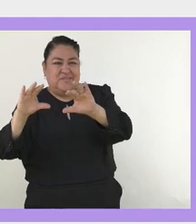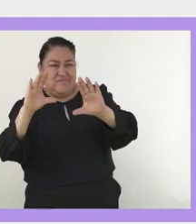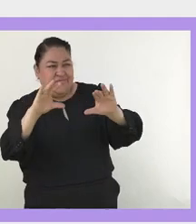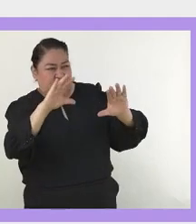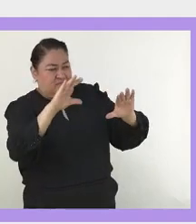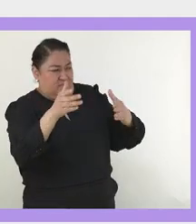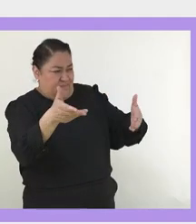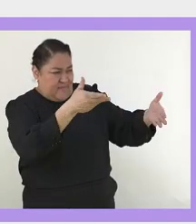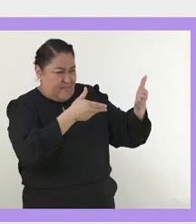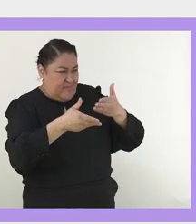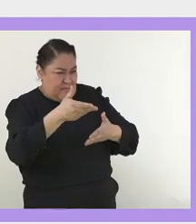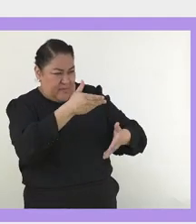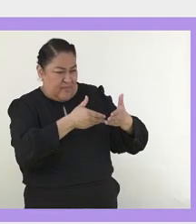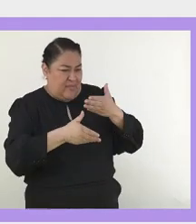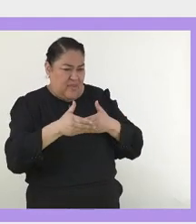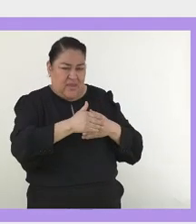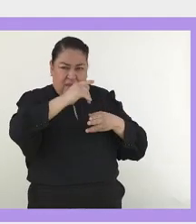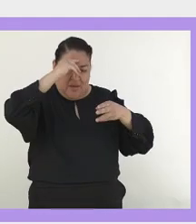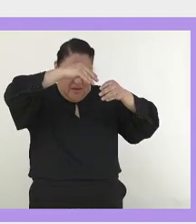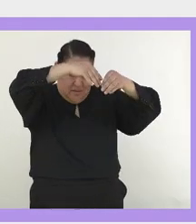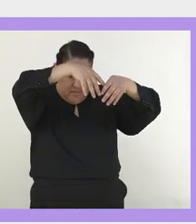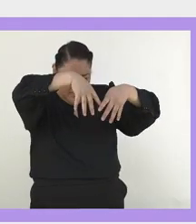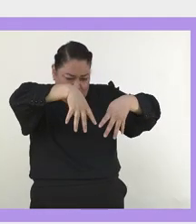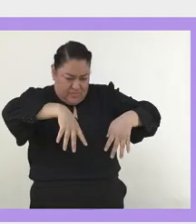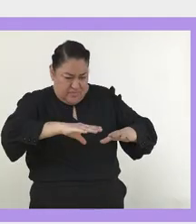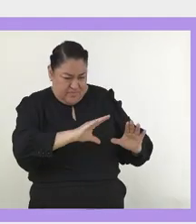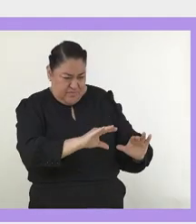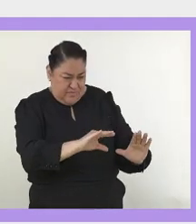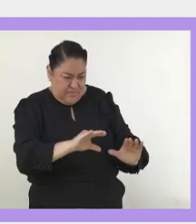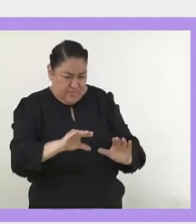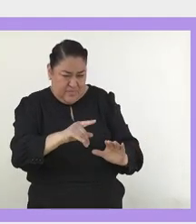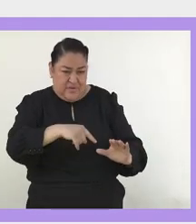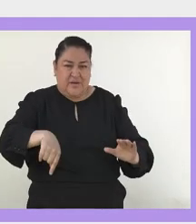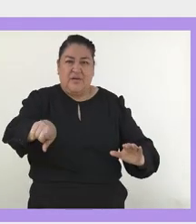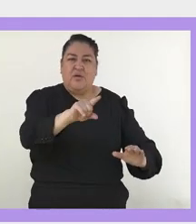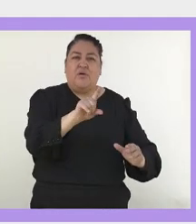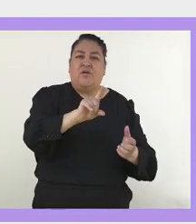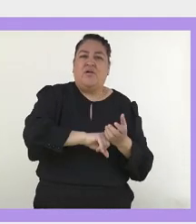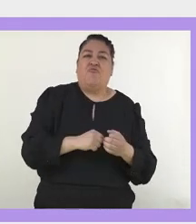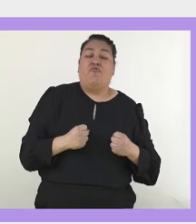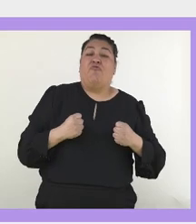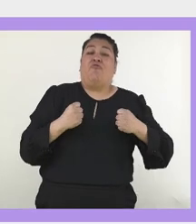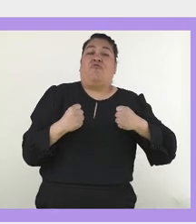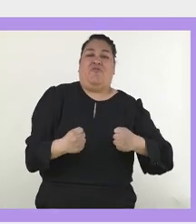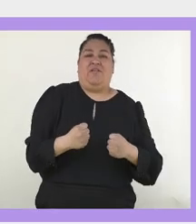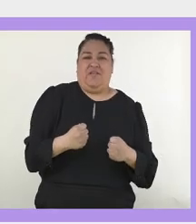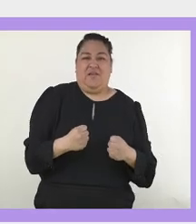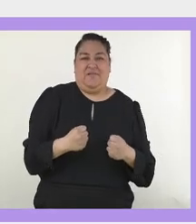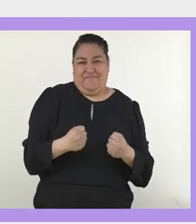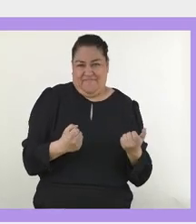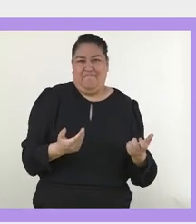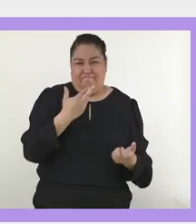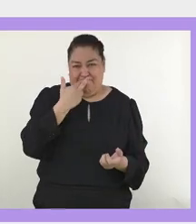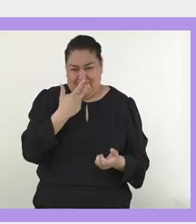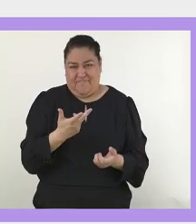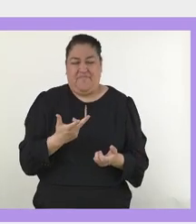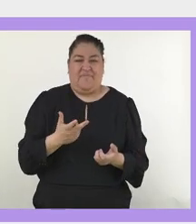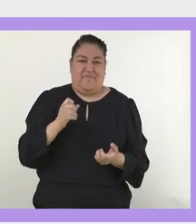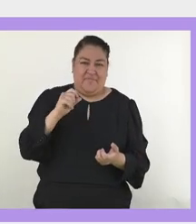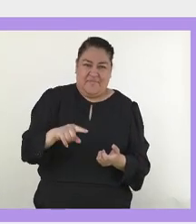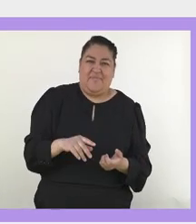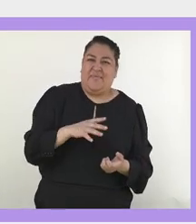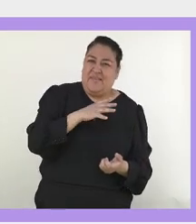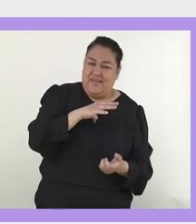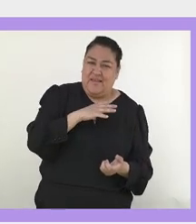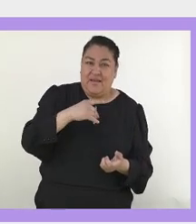eso se termine hacia abajo y realmente tengamos esa base sólida no solo en los números en lo técnico en lo táctico pero